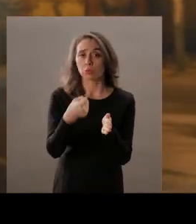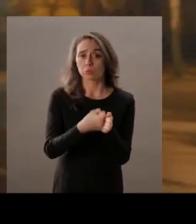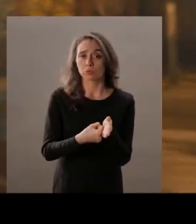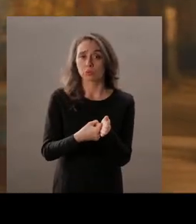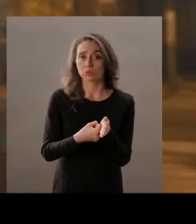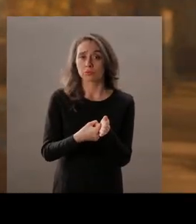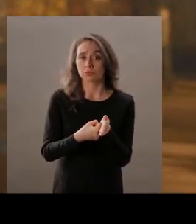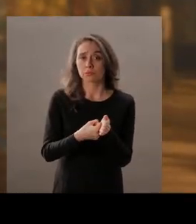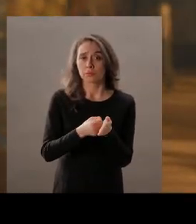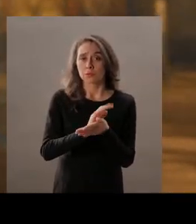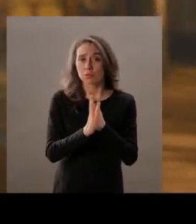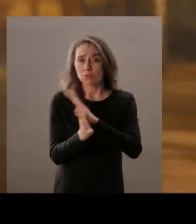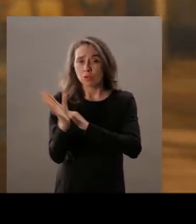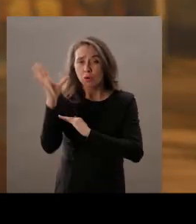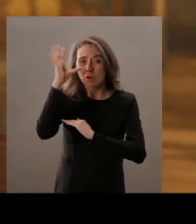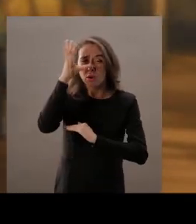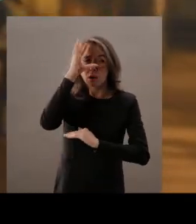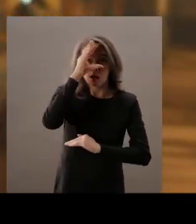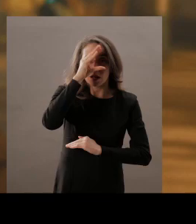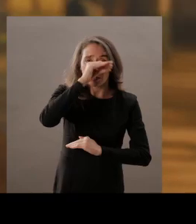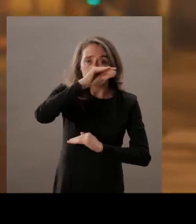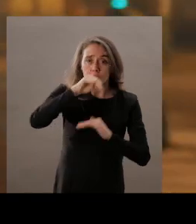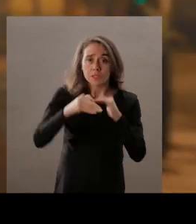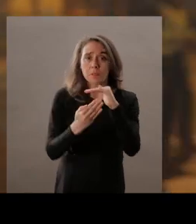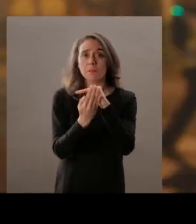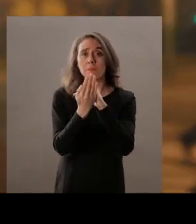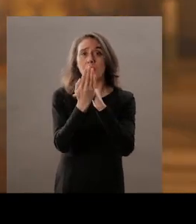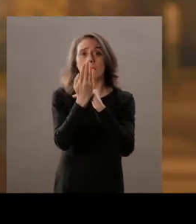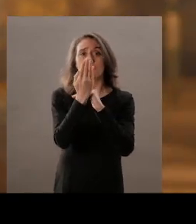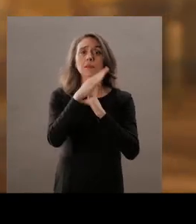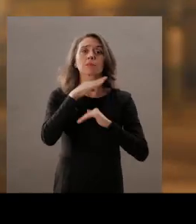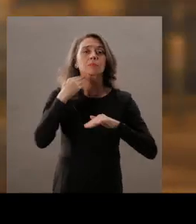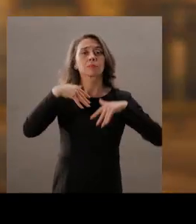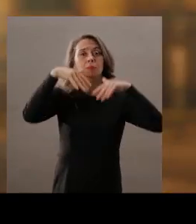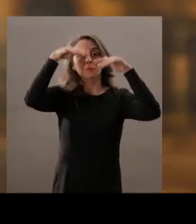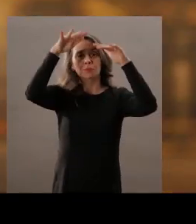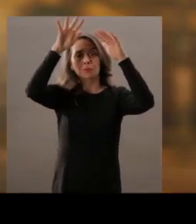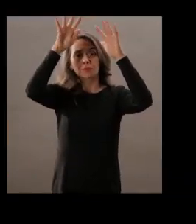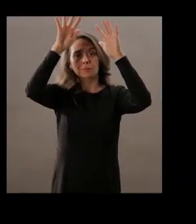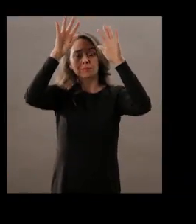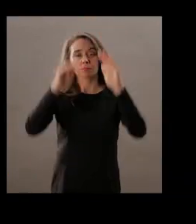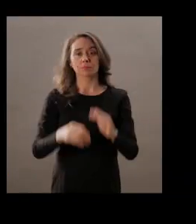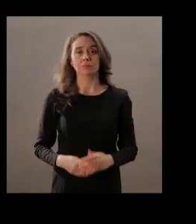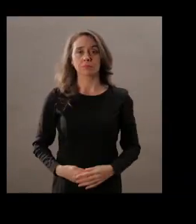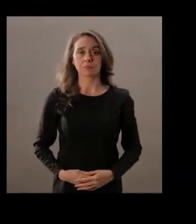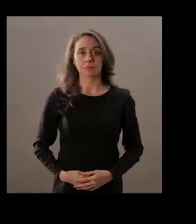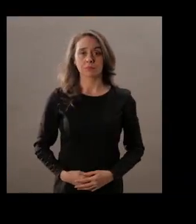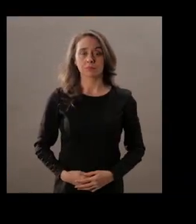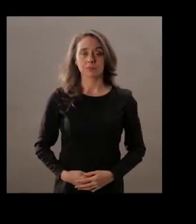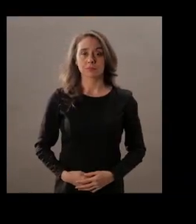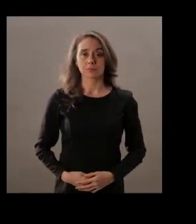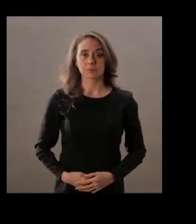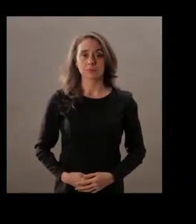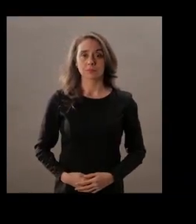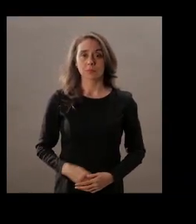luchó toda la noche y en la mañana se fue.